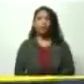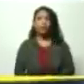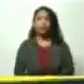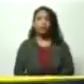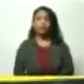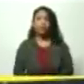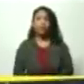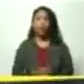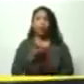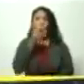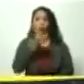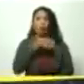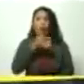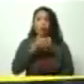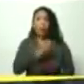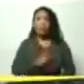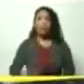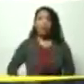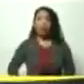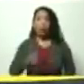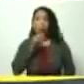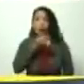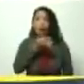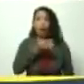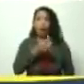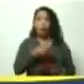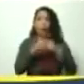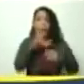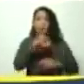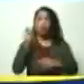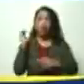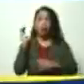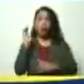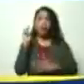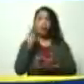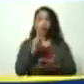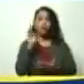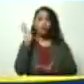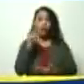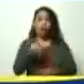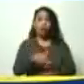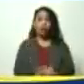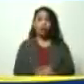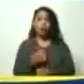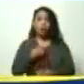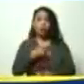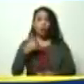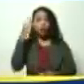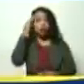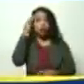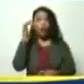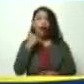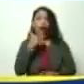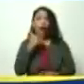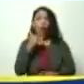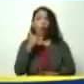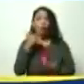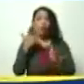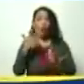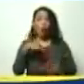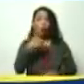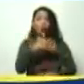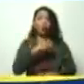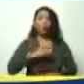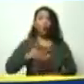buenas tardes presidente buenas tardes a todos los presentes en principio quisiera saber si tienen alguna estimación de cuándo